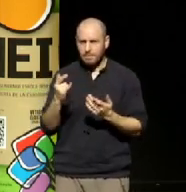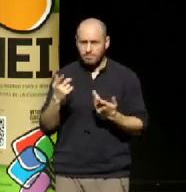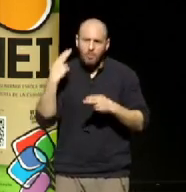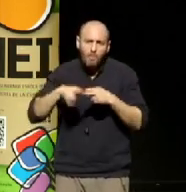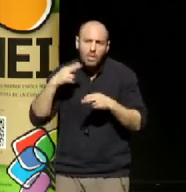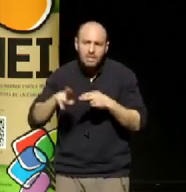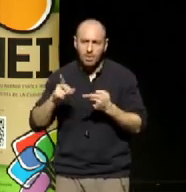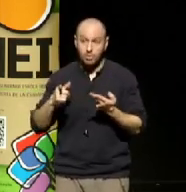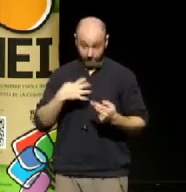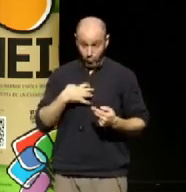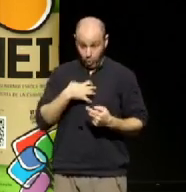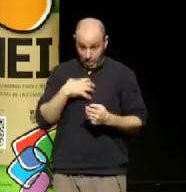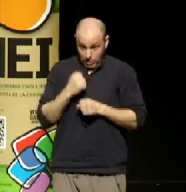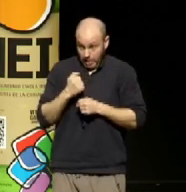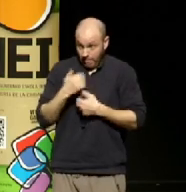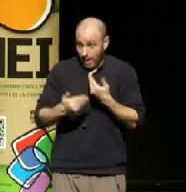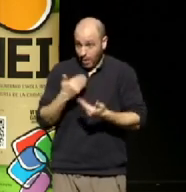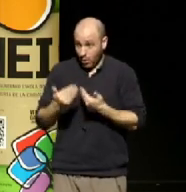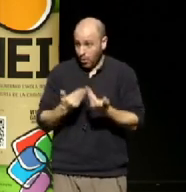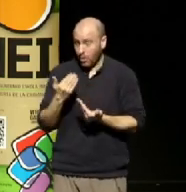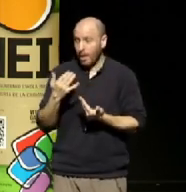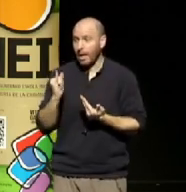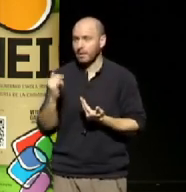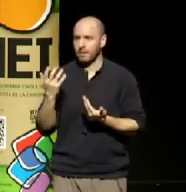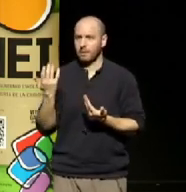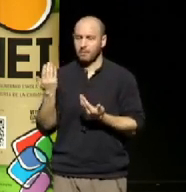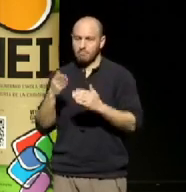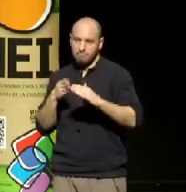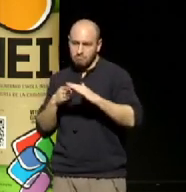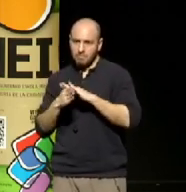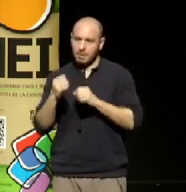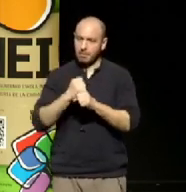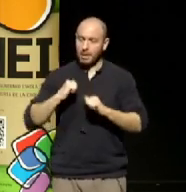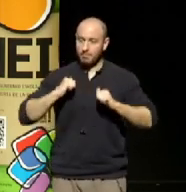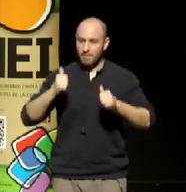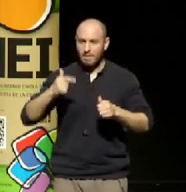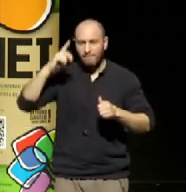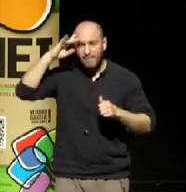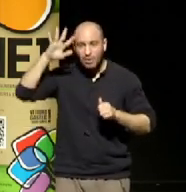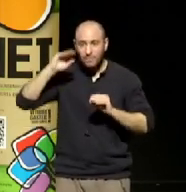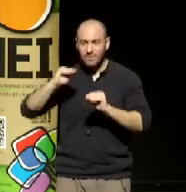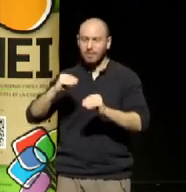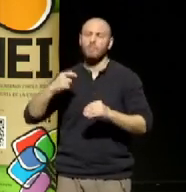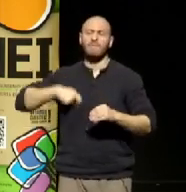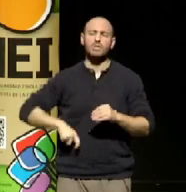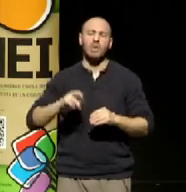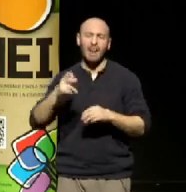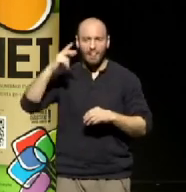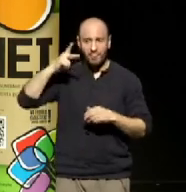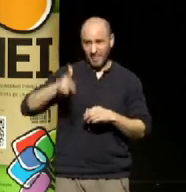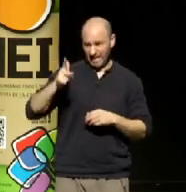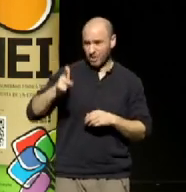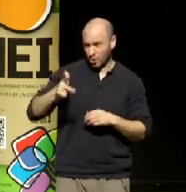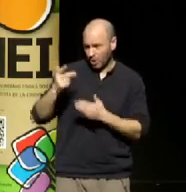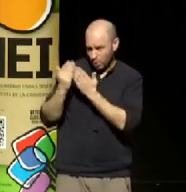políticos que son funcionarios, lo que ya genera un sesgo determinado de entrada, y muchas veces son casi todos profesionales del derecho, lo cual también genera